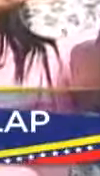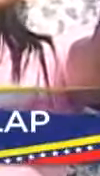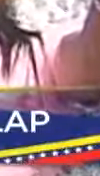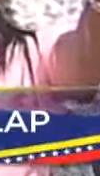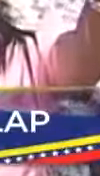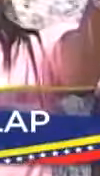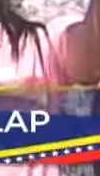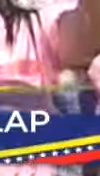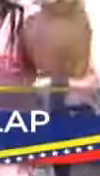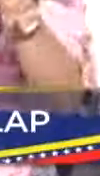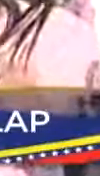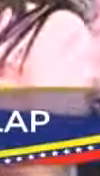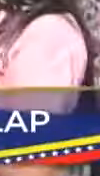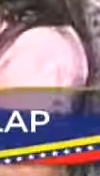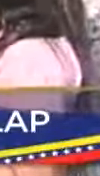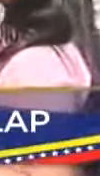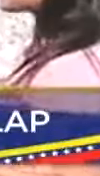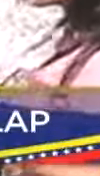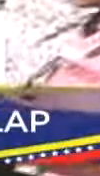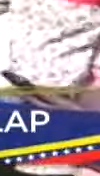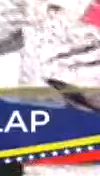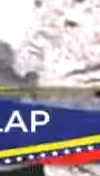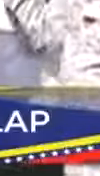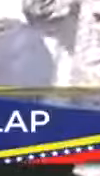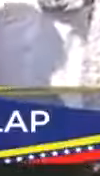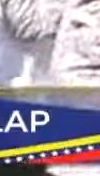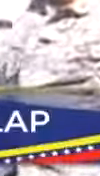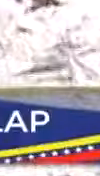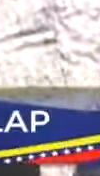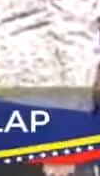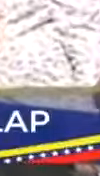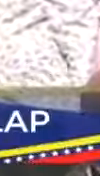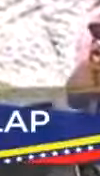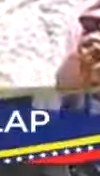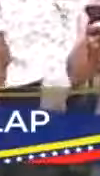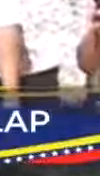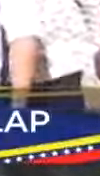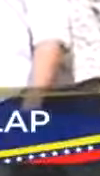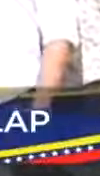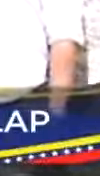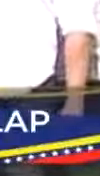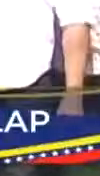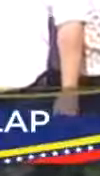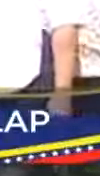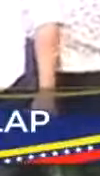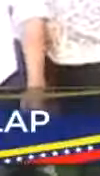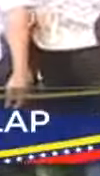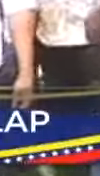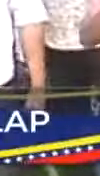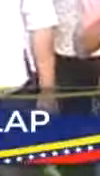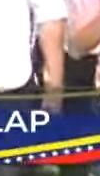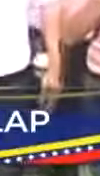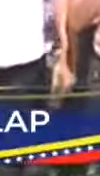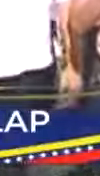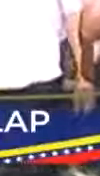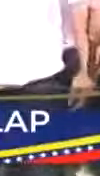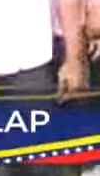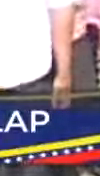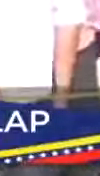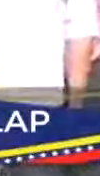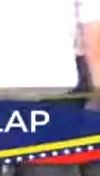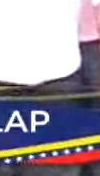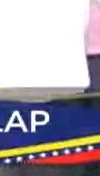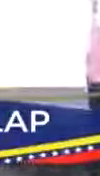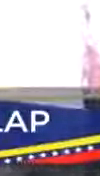estragos en nuestro país. El jefe de Estado también aseguraba que la producción de los CLAP es la clave del futuro de Venezuela. Igualmente afirmaba que